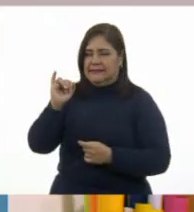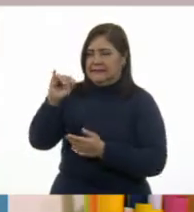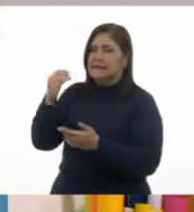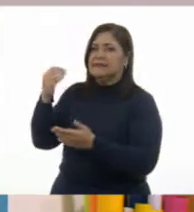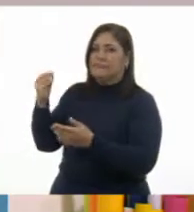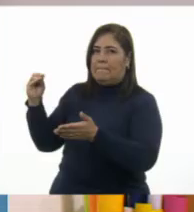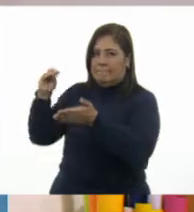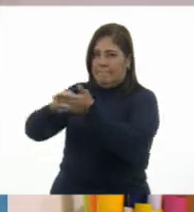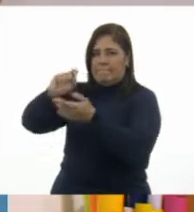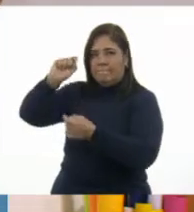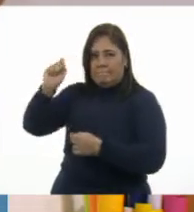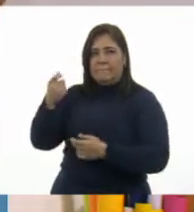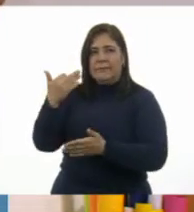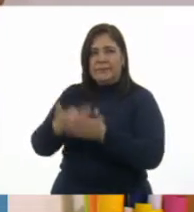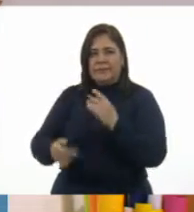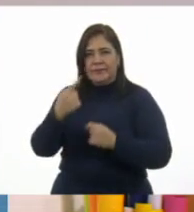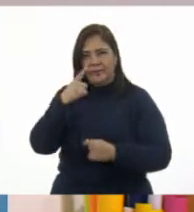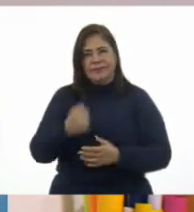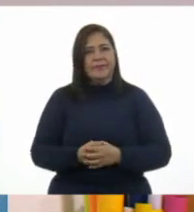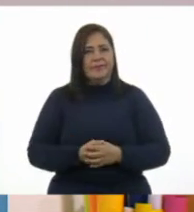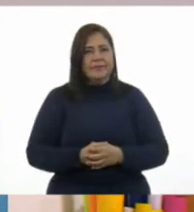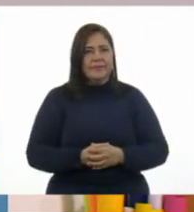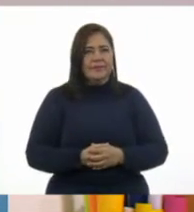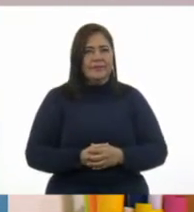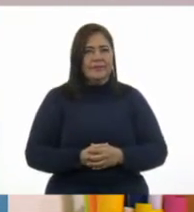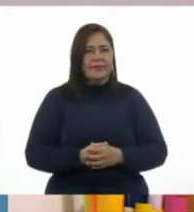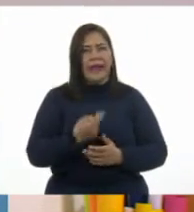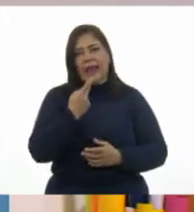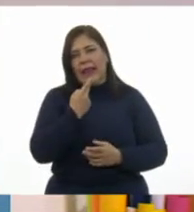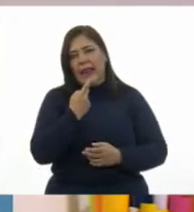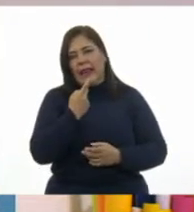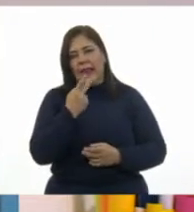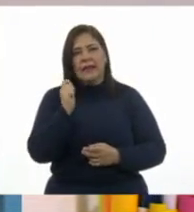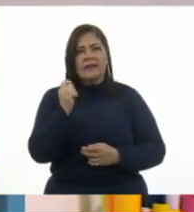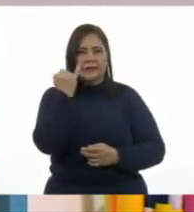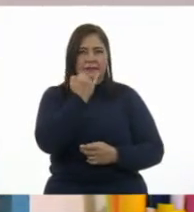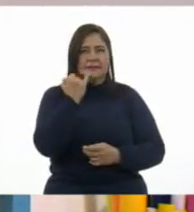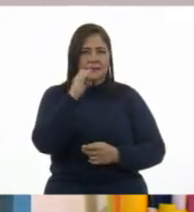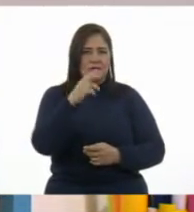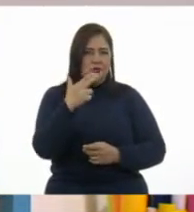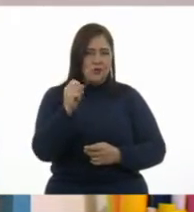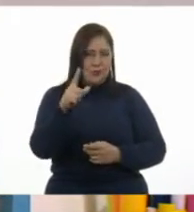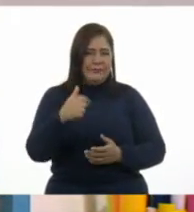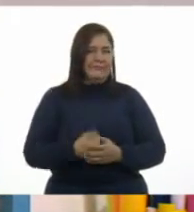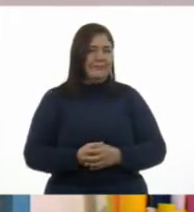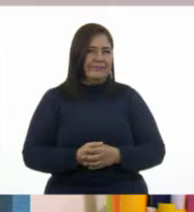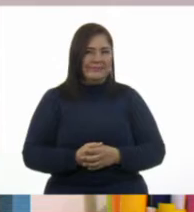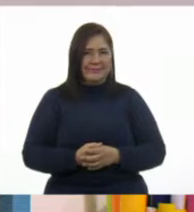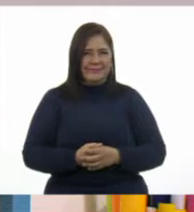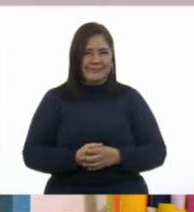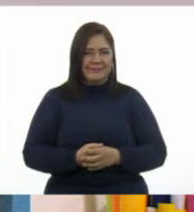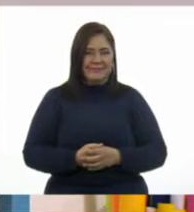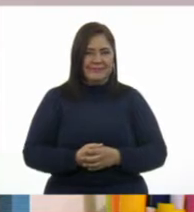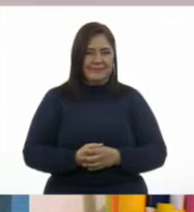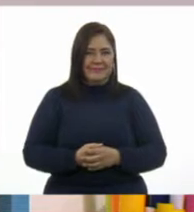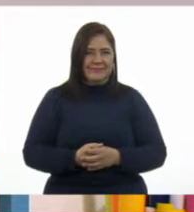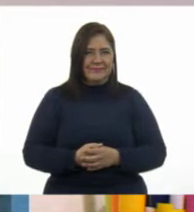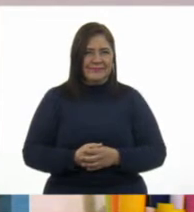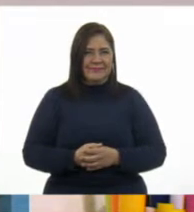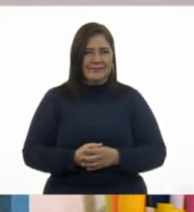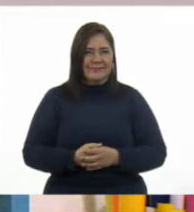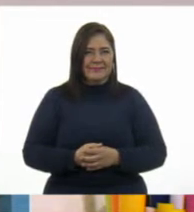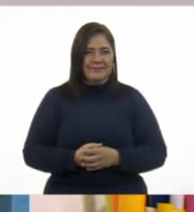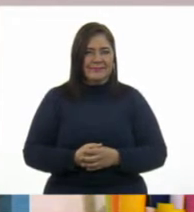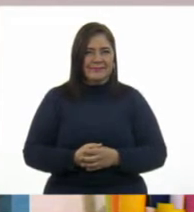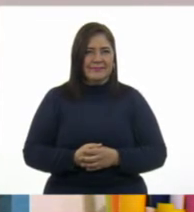glotal. Machmet, clicta chili, hoñongo, que la y, cha, mila, ñop, más le bache mi cuña y le tsuk, ticaba el